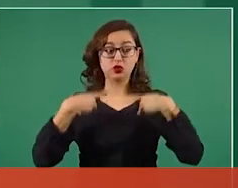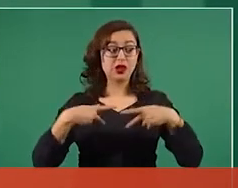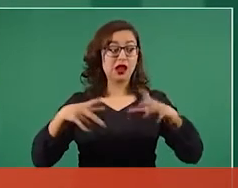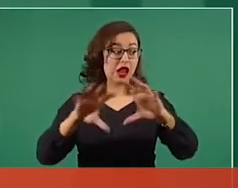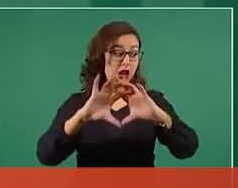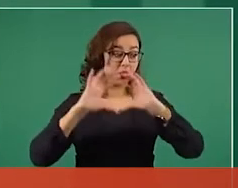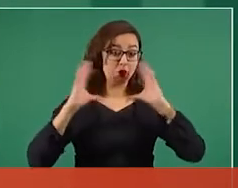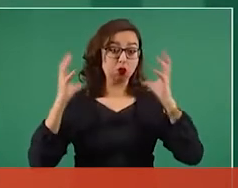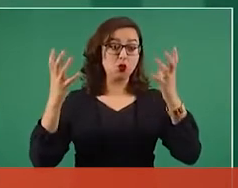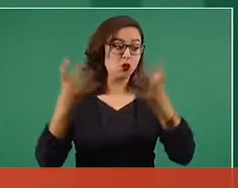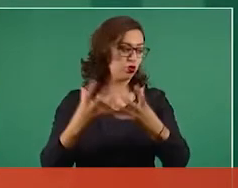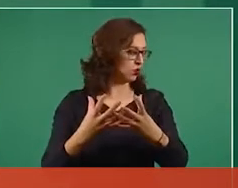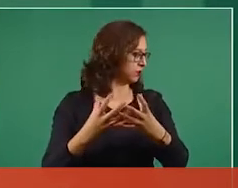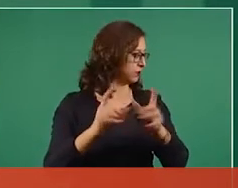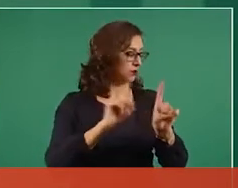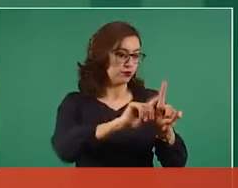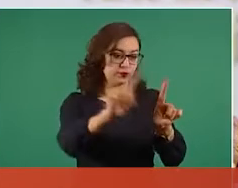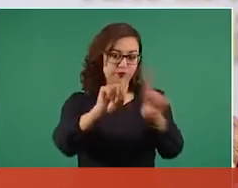esta empresa.